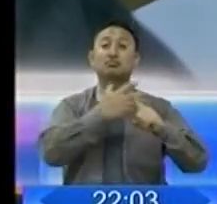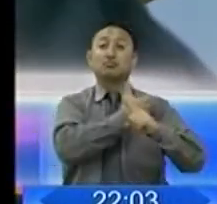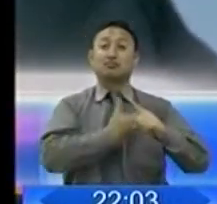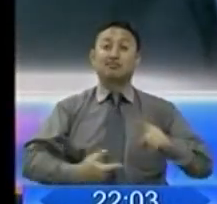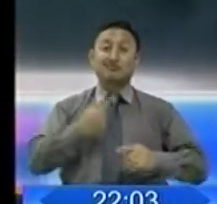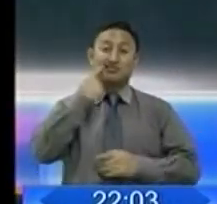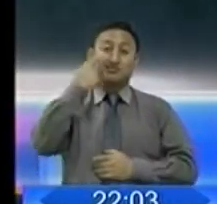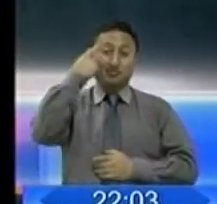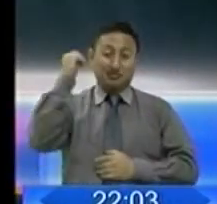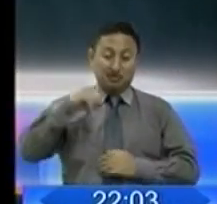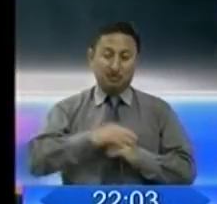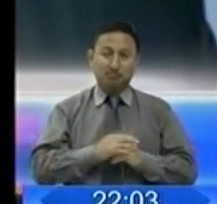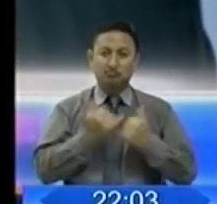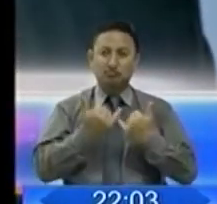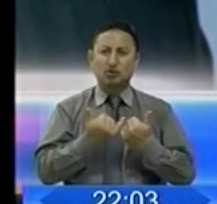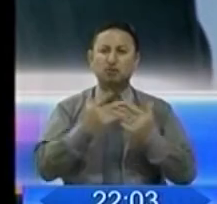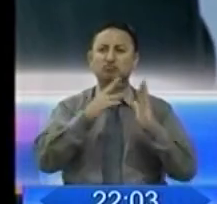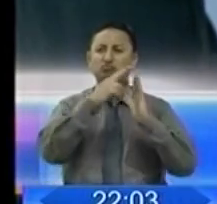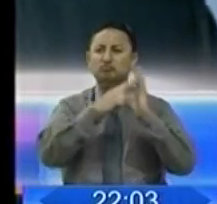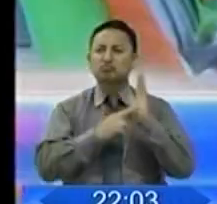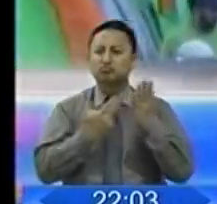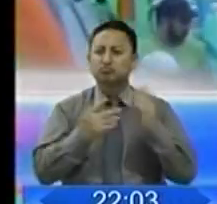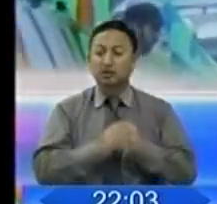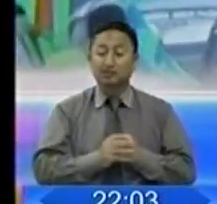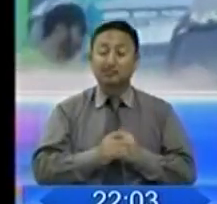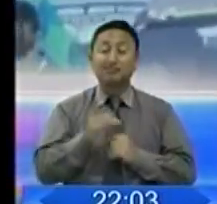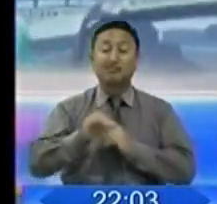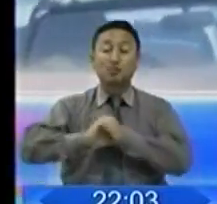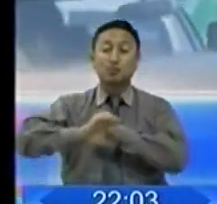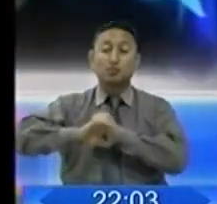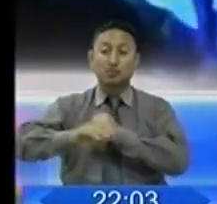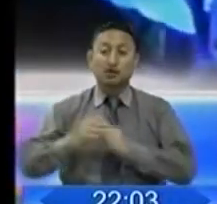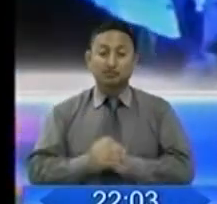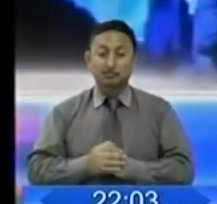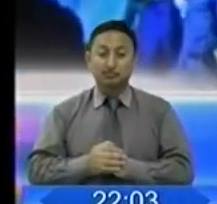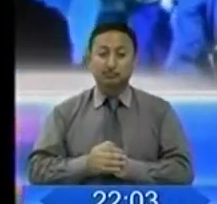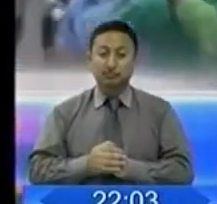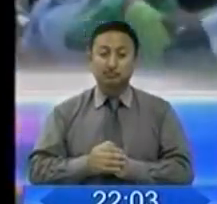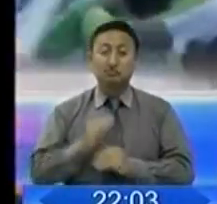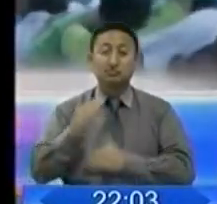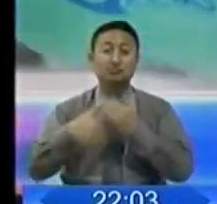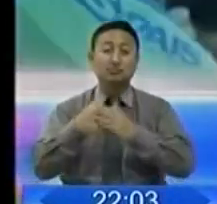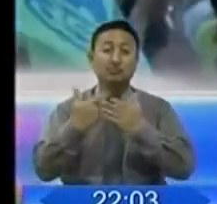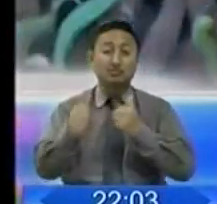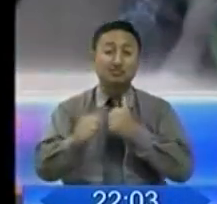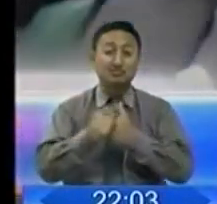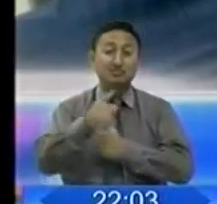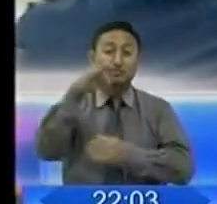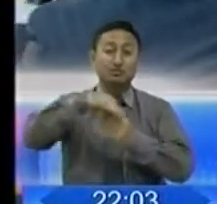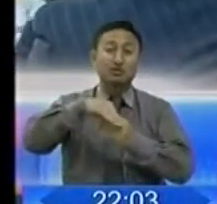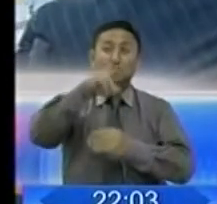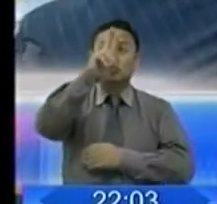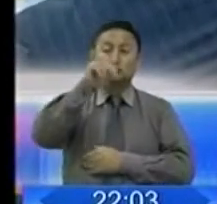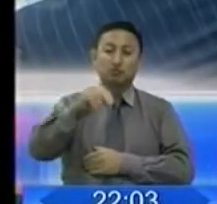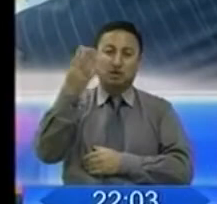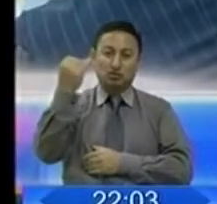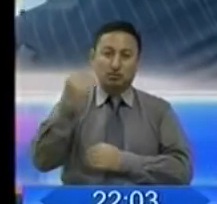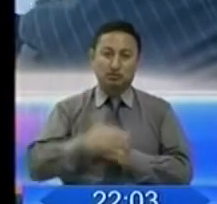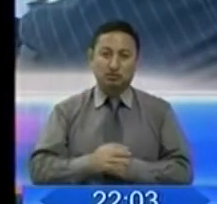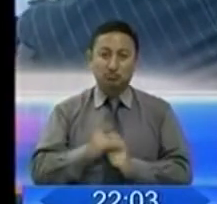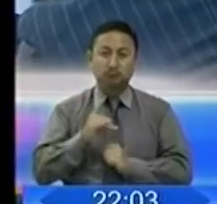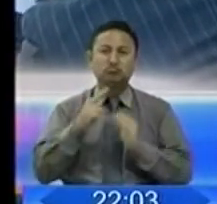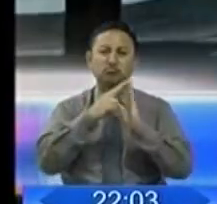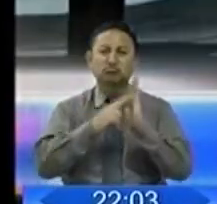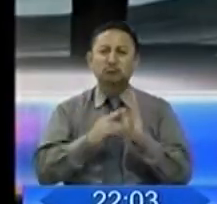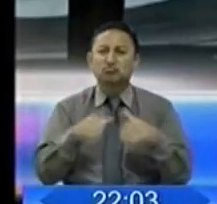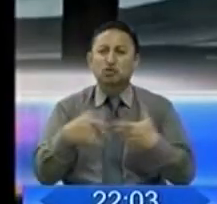registro digital de valores por concepto de campaña, puesto que se avecinaban las elecciones seccionales del 2014. Registro que lo hizo con